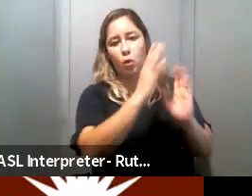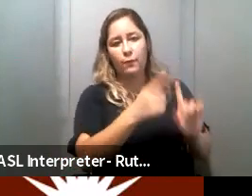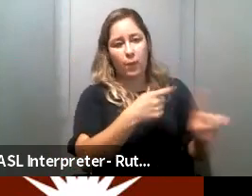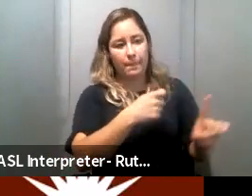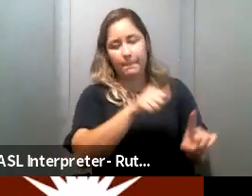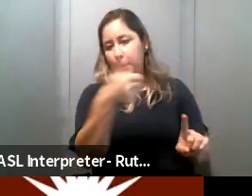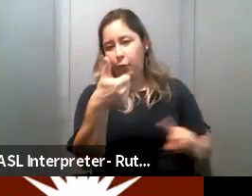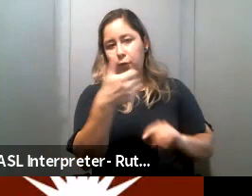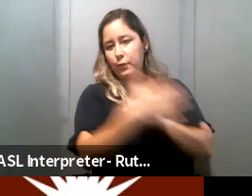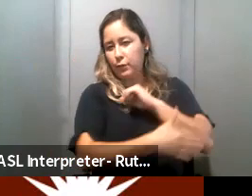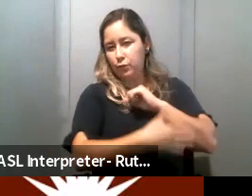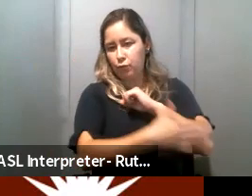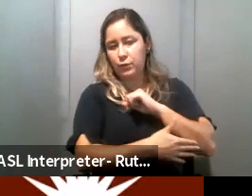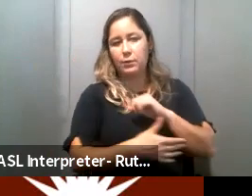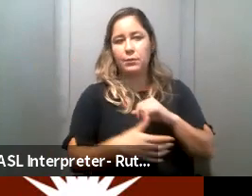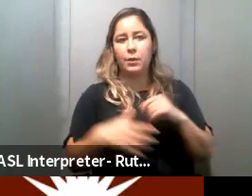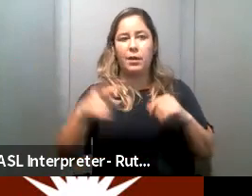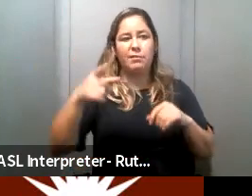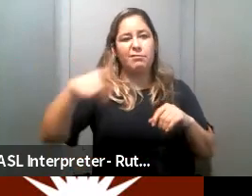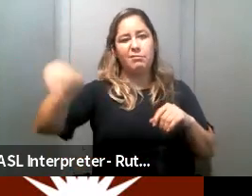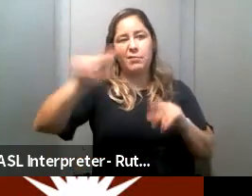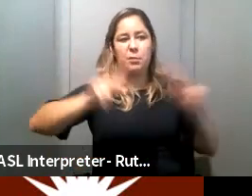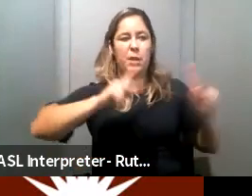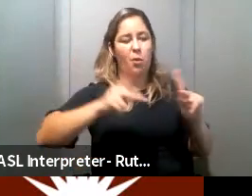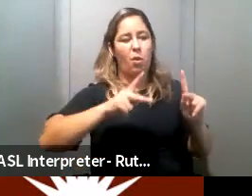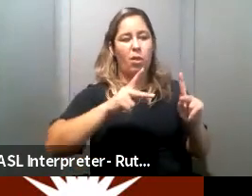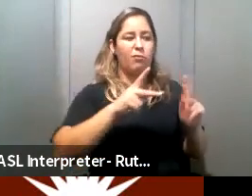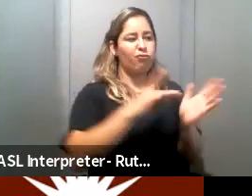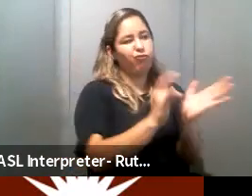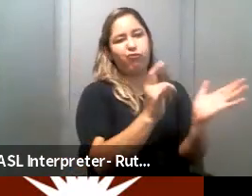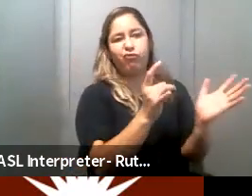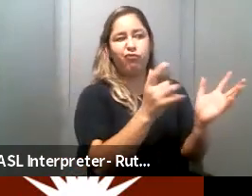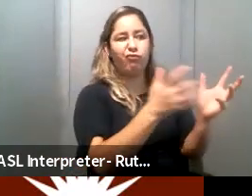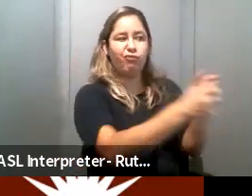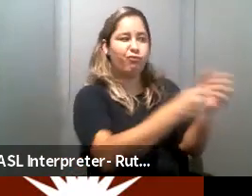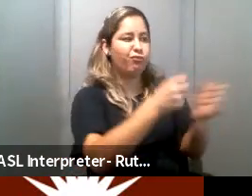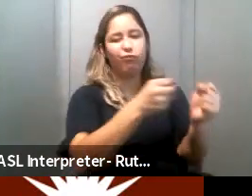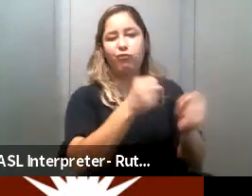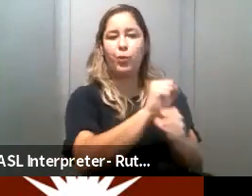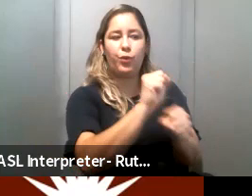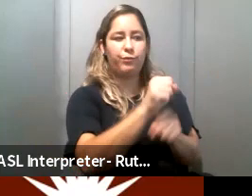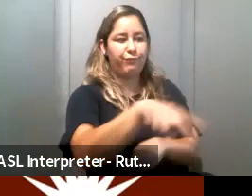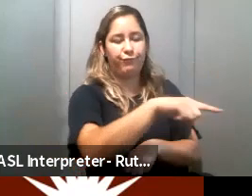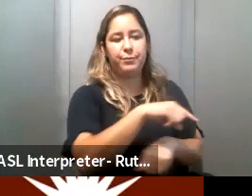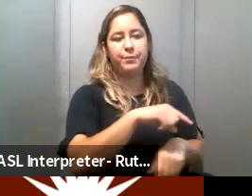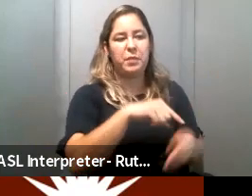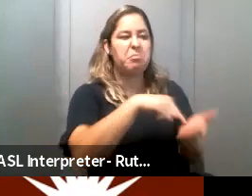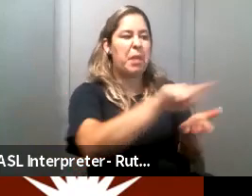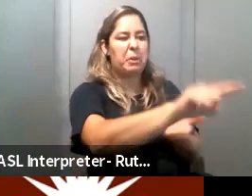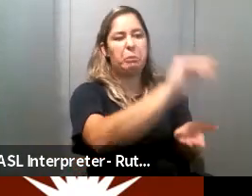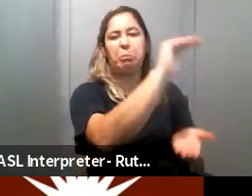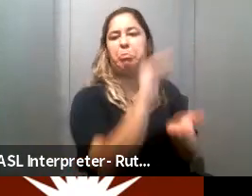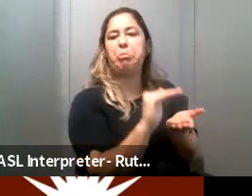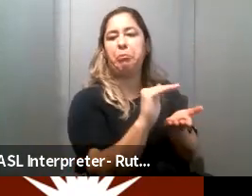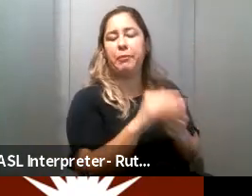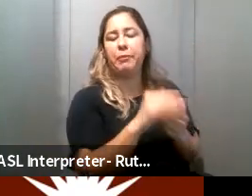aumentado desde ese momento. Entonces es importante mencionar cómo surge esta organización, porque surgió de la necesidad